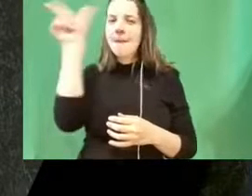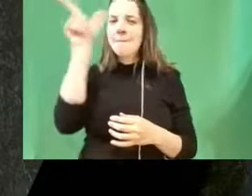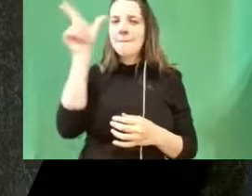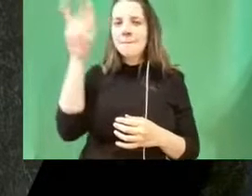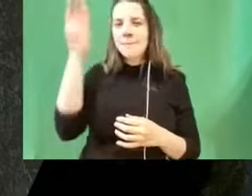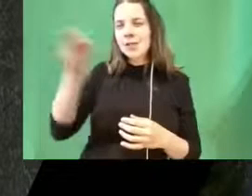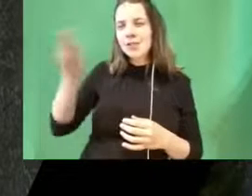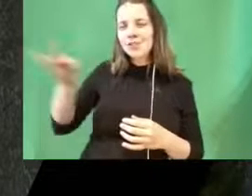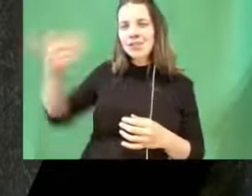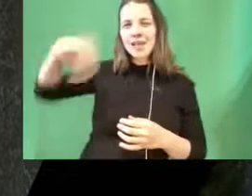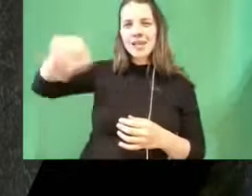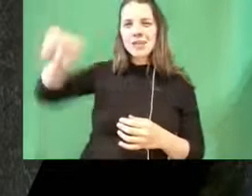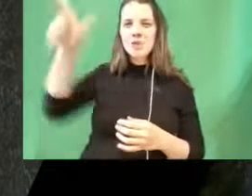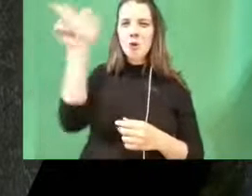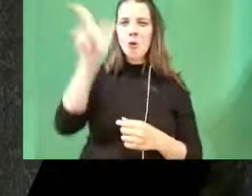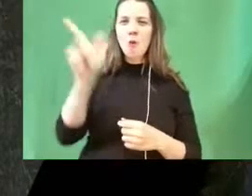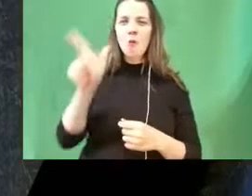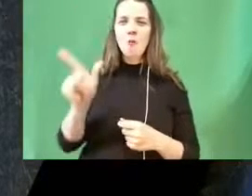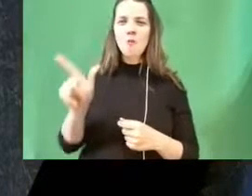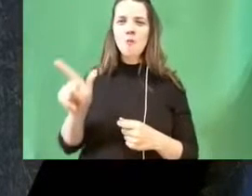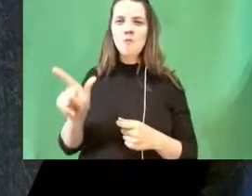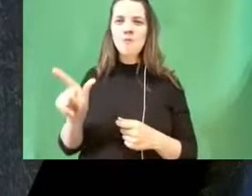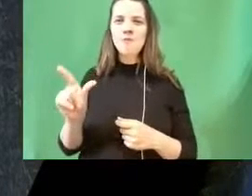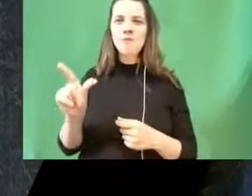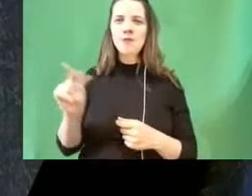mandar unos mensajes.